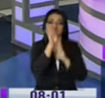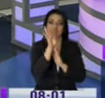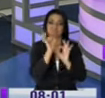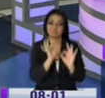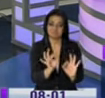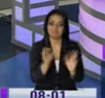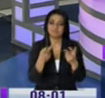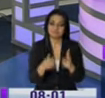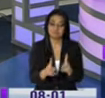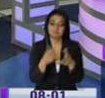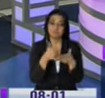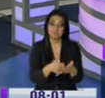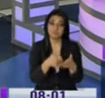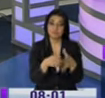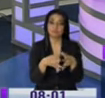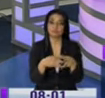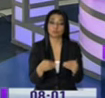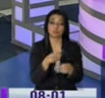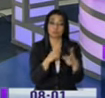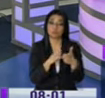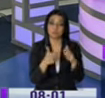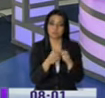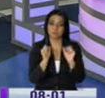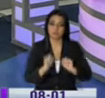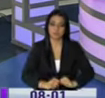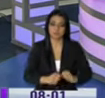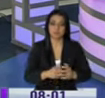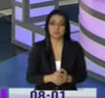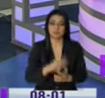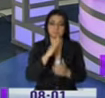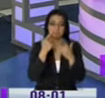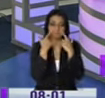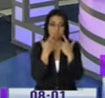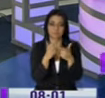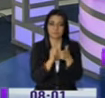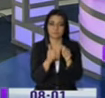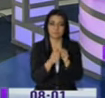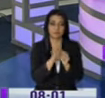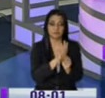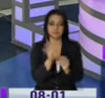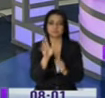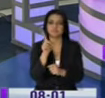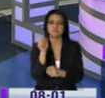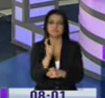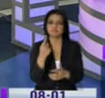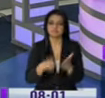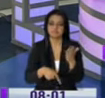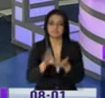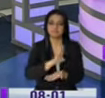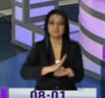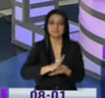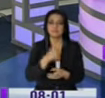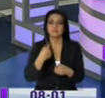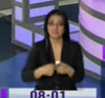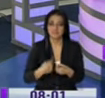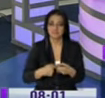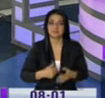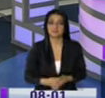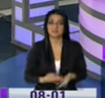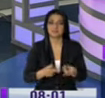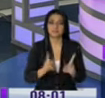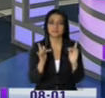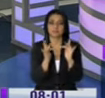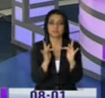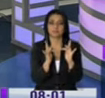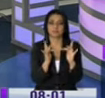dar soluciones a tanto territorio. Como siempre, pendientes de cada una de las necesidades de los barrios de la capital y como siempre en contacto